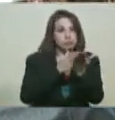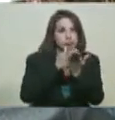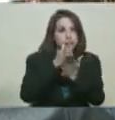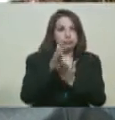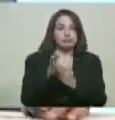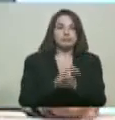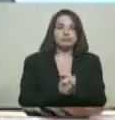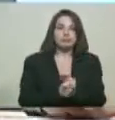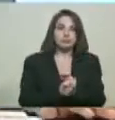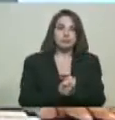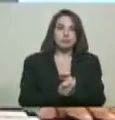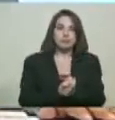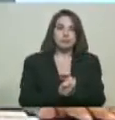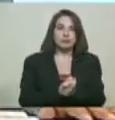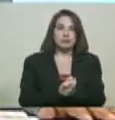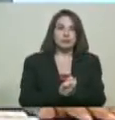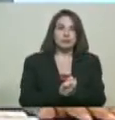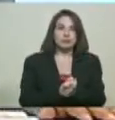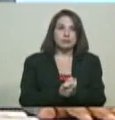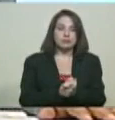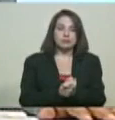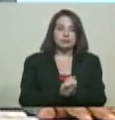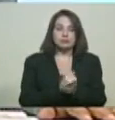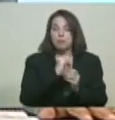pareciera un mal de la política